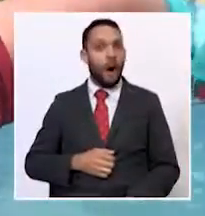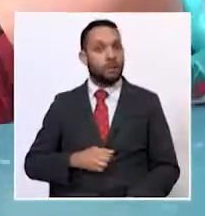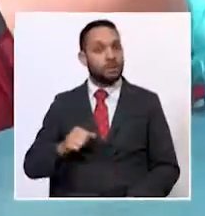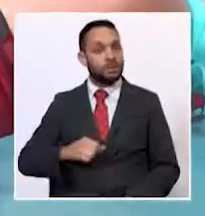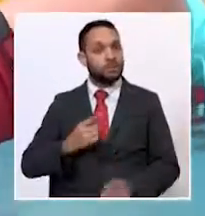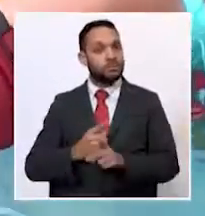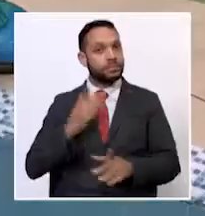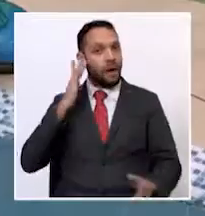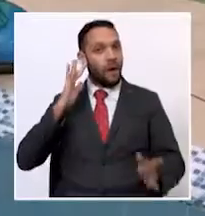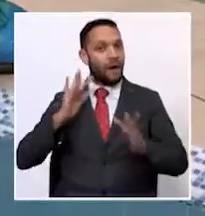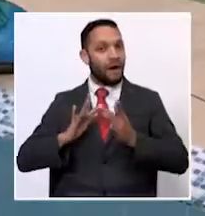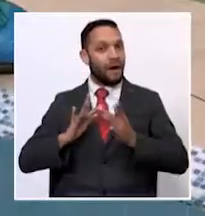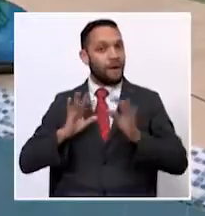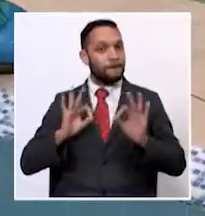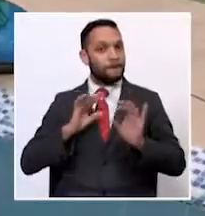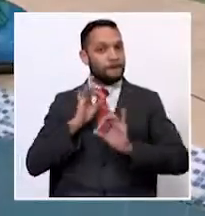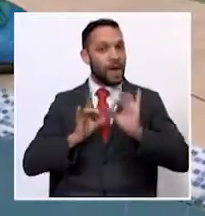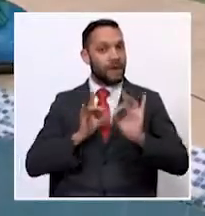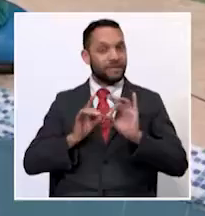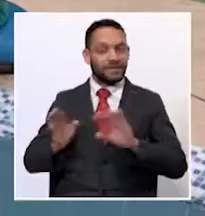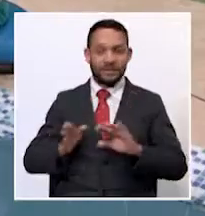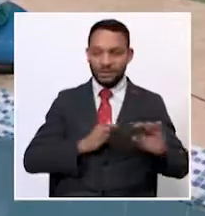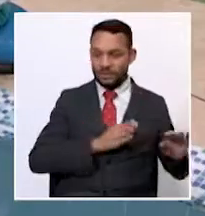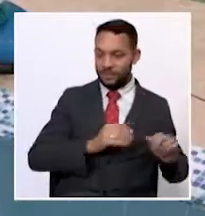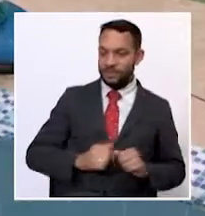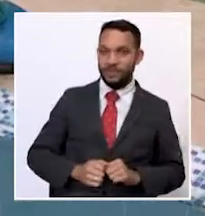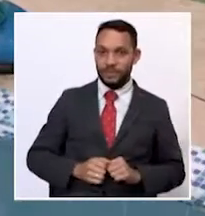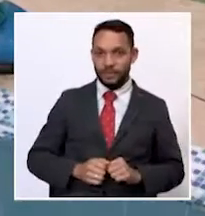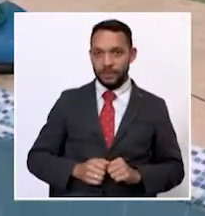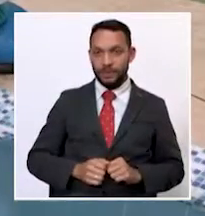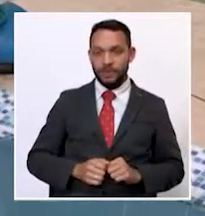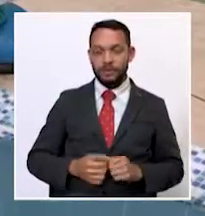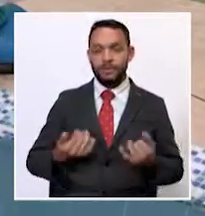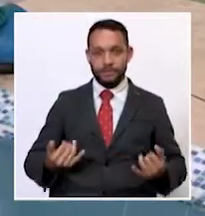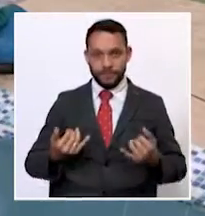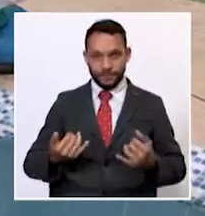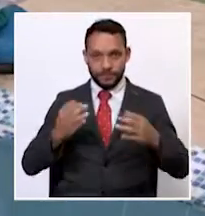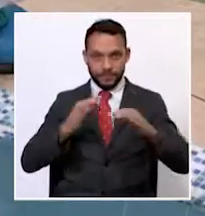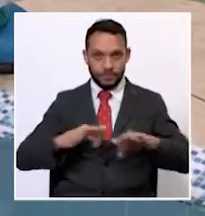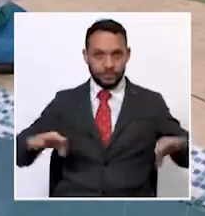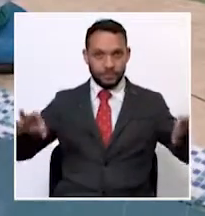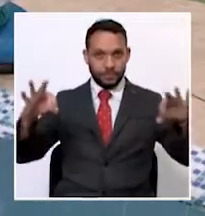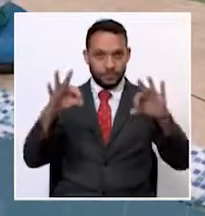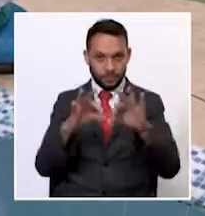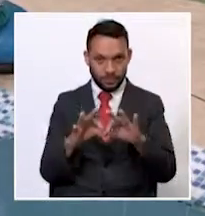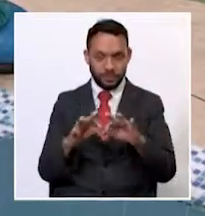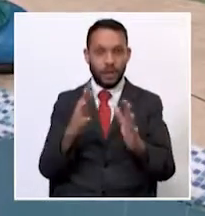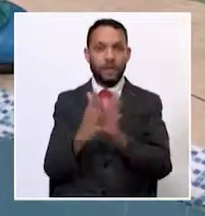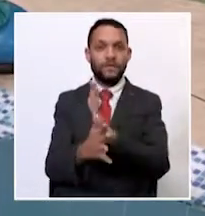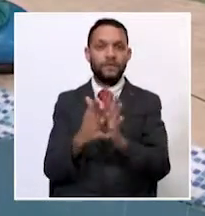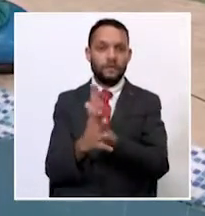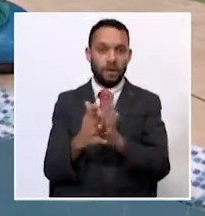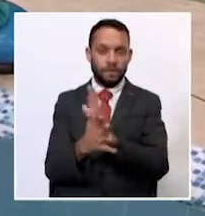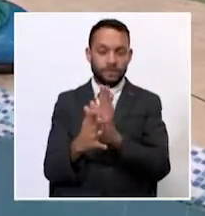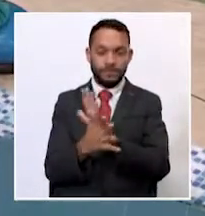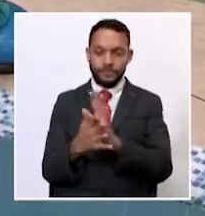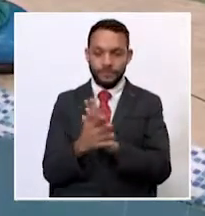general, lo que hacemos aquí dentro de la piscina. Hay algo muy importante que quiero que ustedes tengan presente en